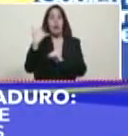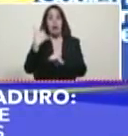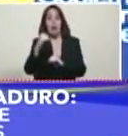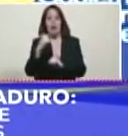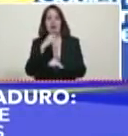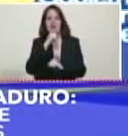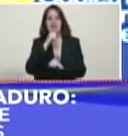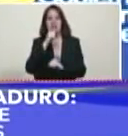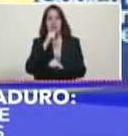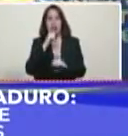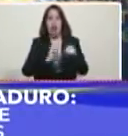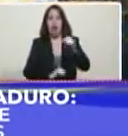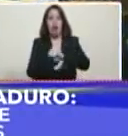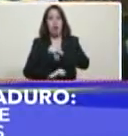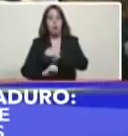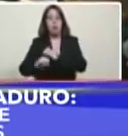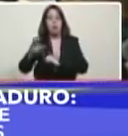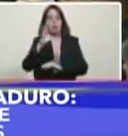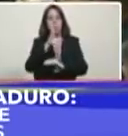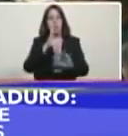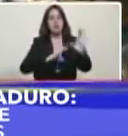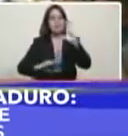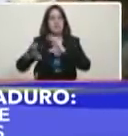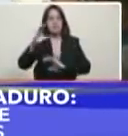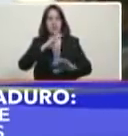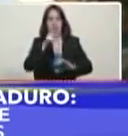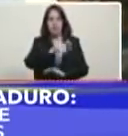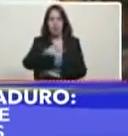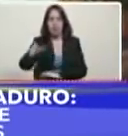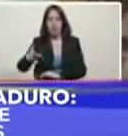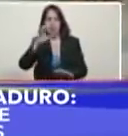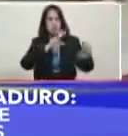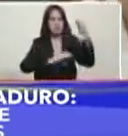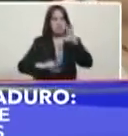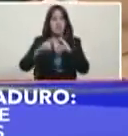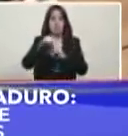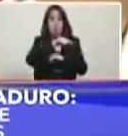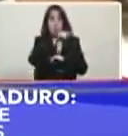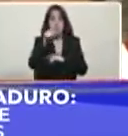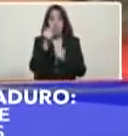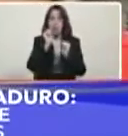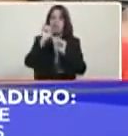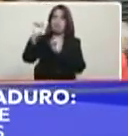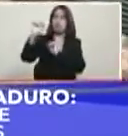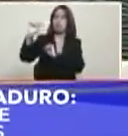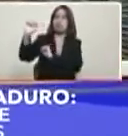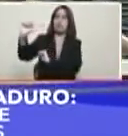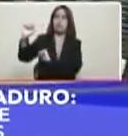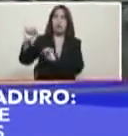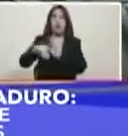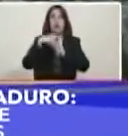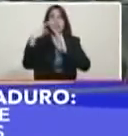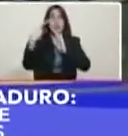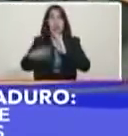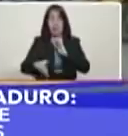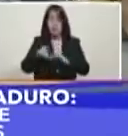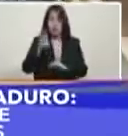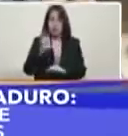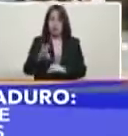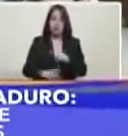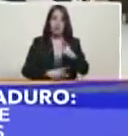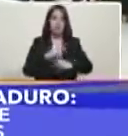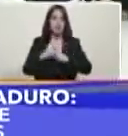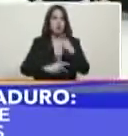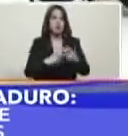su científica, en su ciencia aplicada. Ustedes son el escudo protector del derecho de nuestra patria a producir,